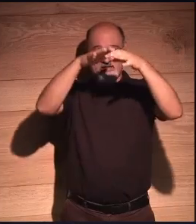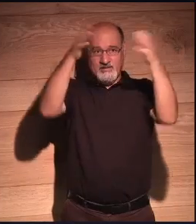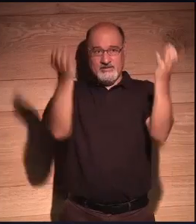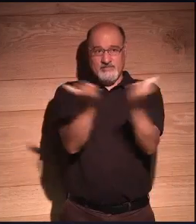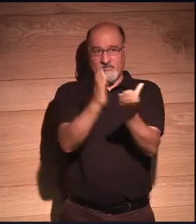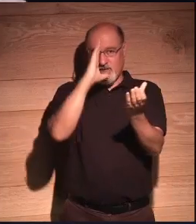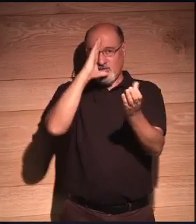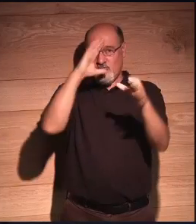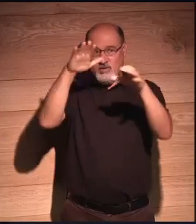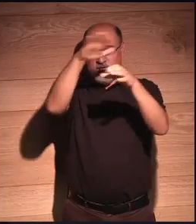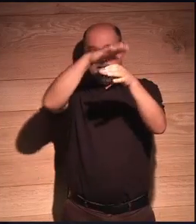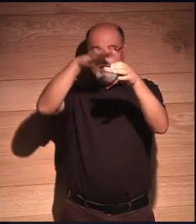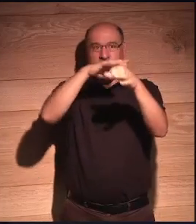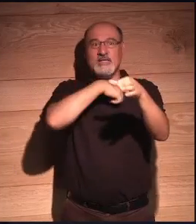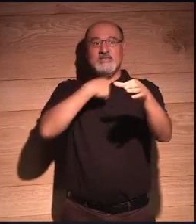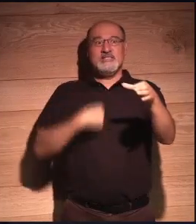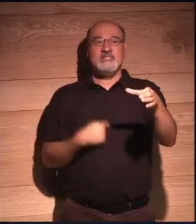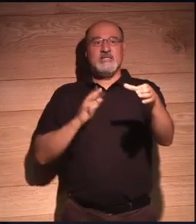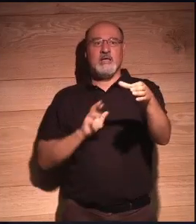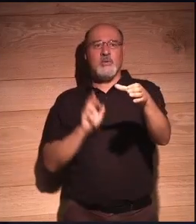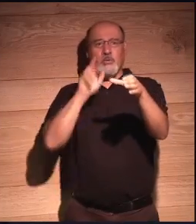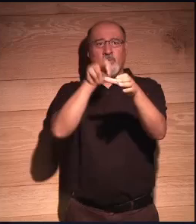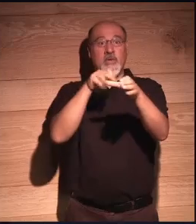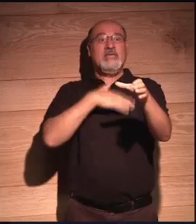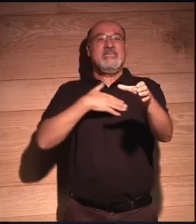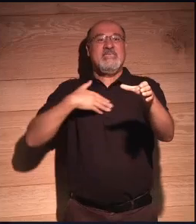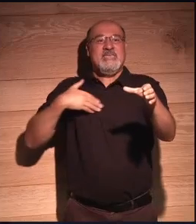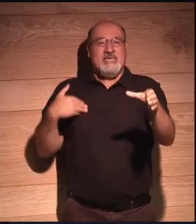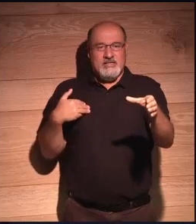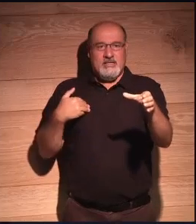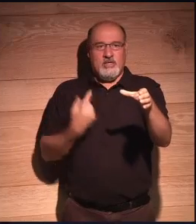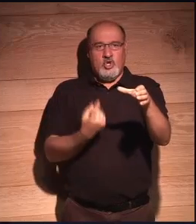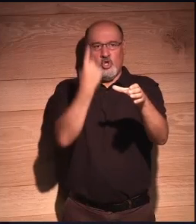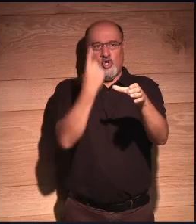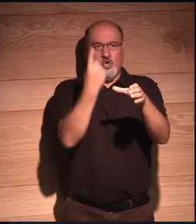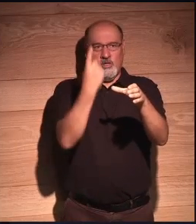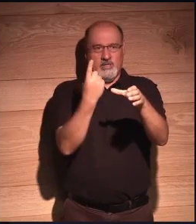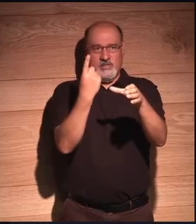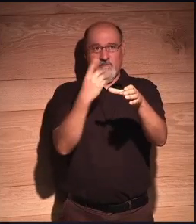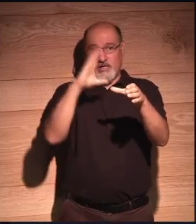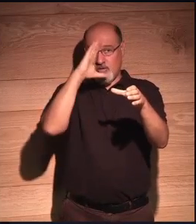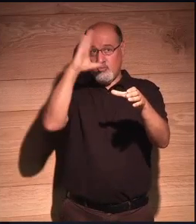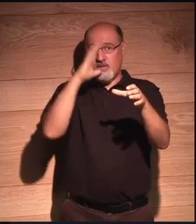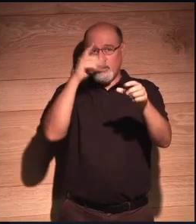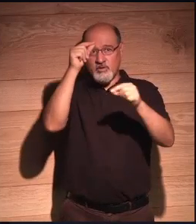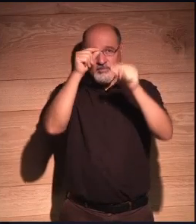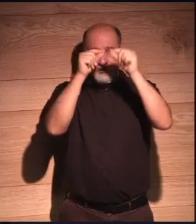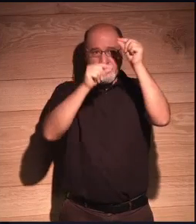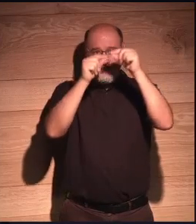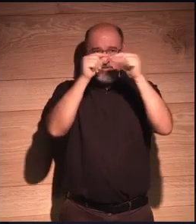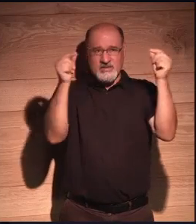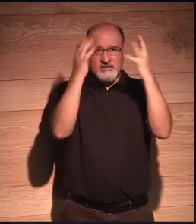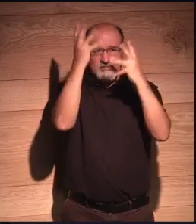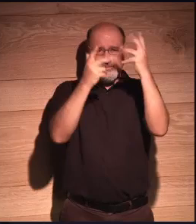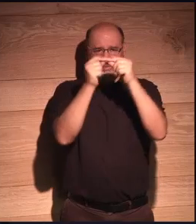Luna, vista desde el hemisferio norte terrestre, para tomar medidas precisamente